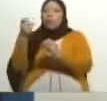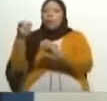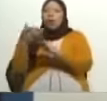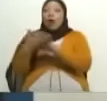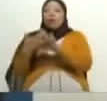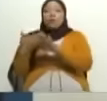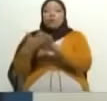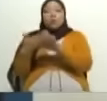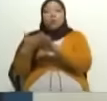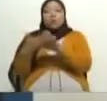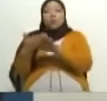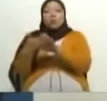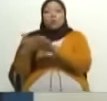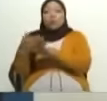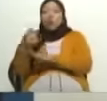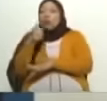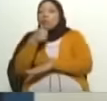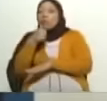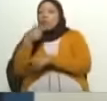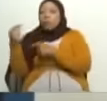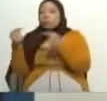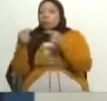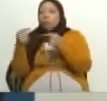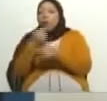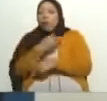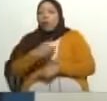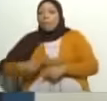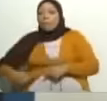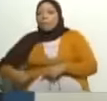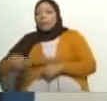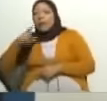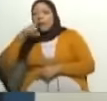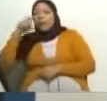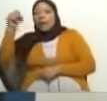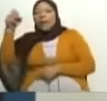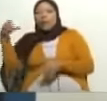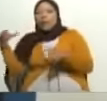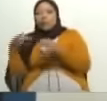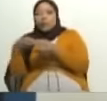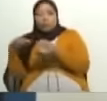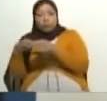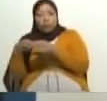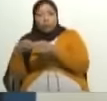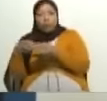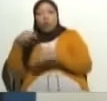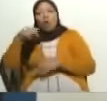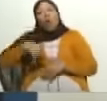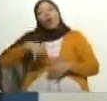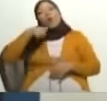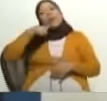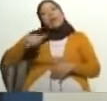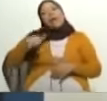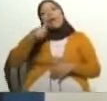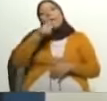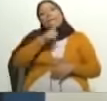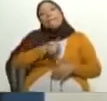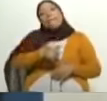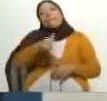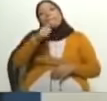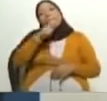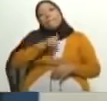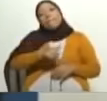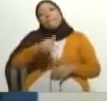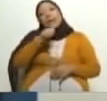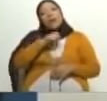negociada Con quienes están en el poder Hoy podemos anunciar que esa paciencia y esa